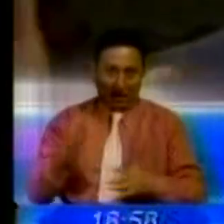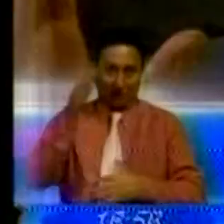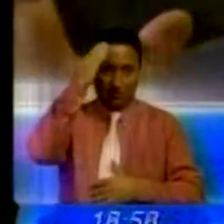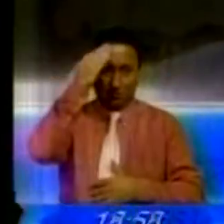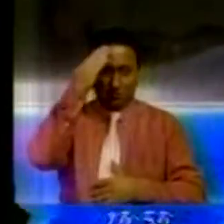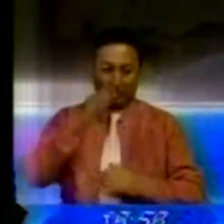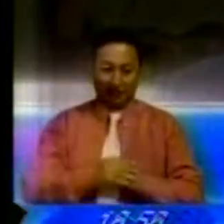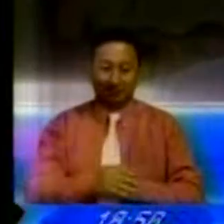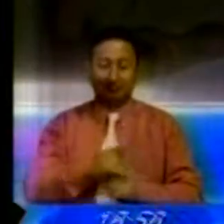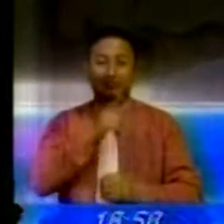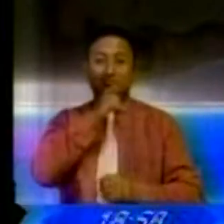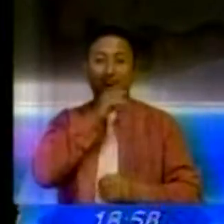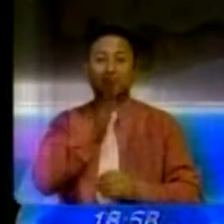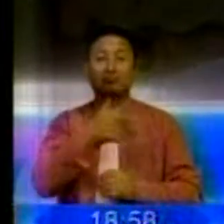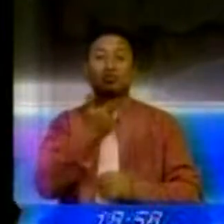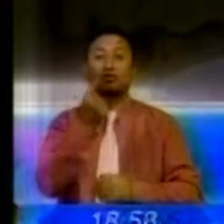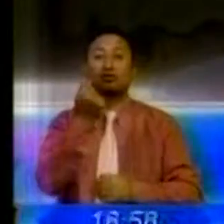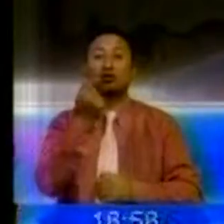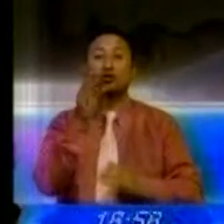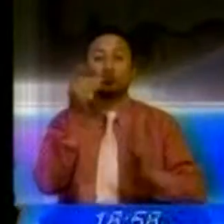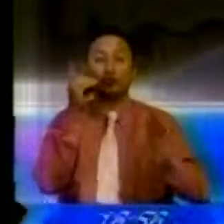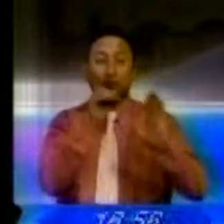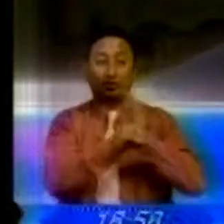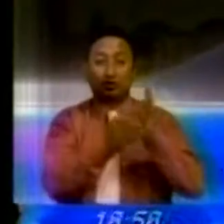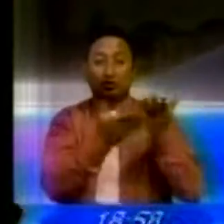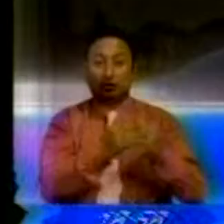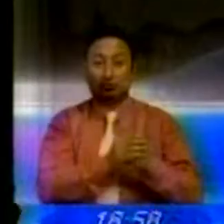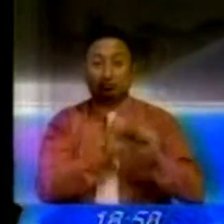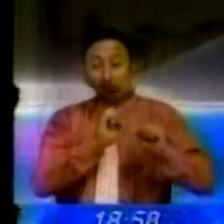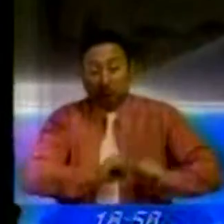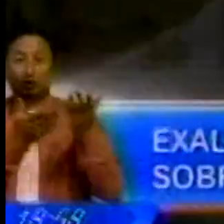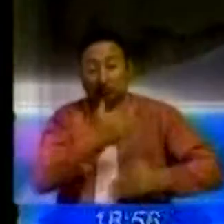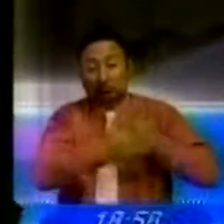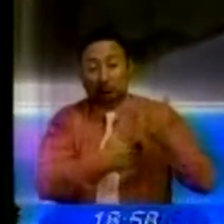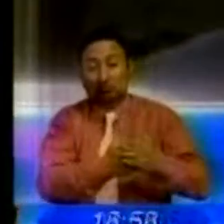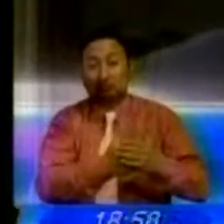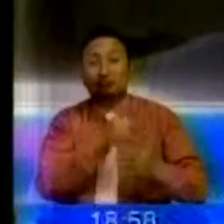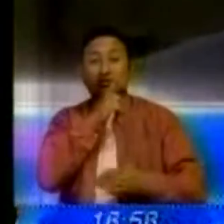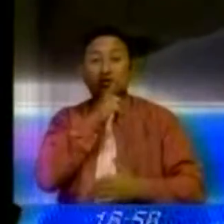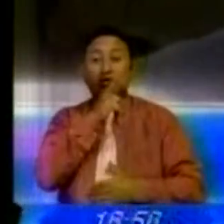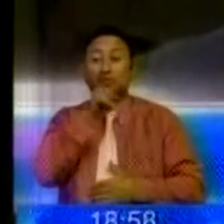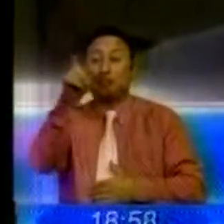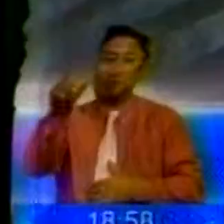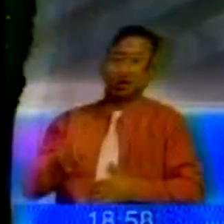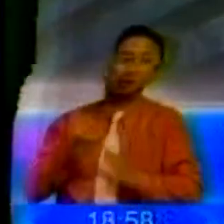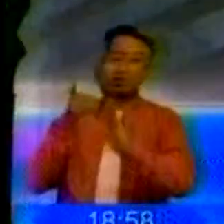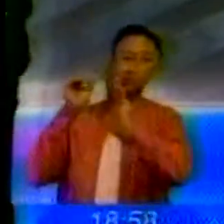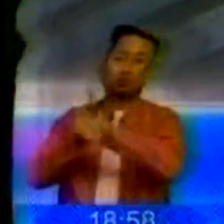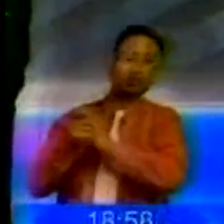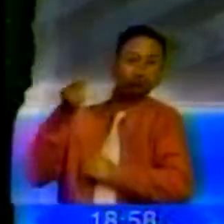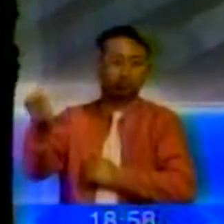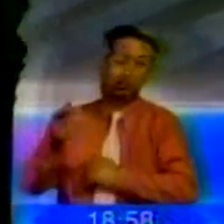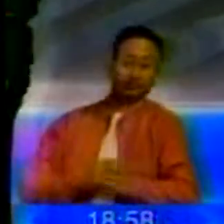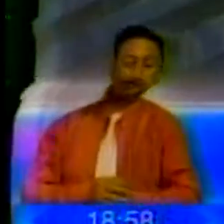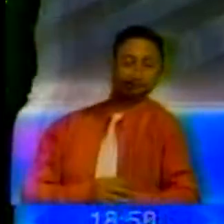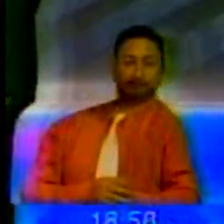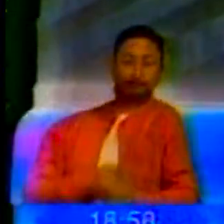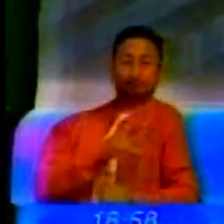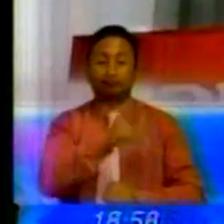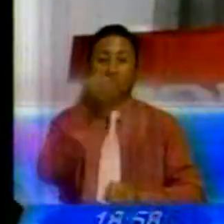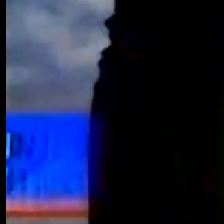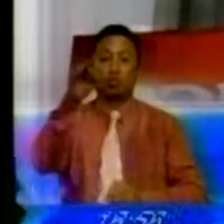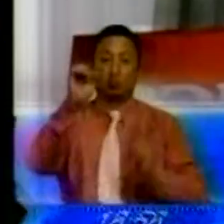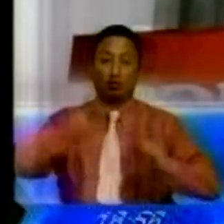de qué cuenta salió el dinero, podemos saber también a qué cuenta llegó el dinero. Según los documentos obtenidos